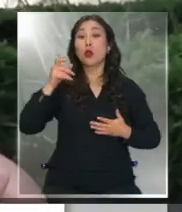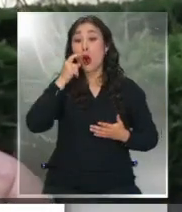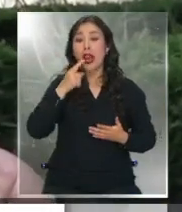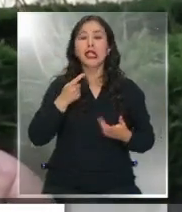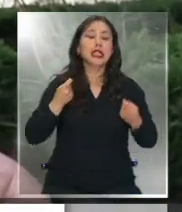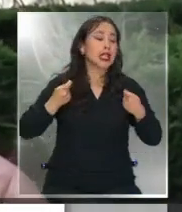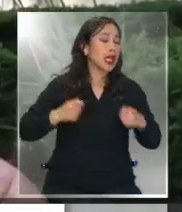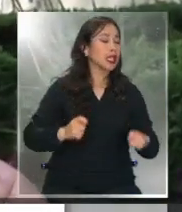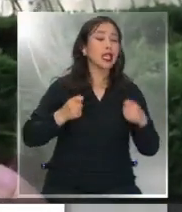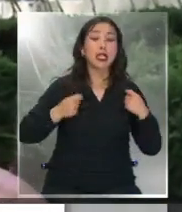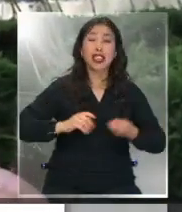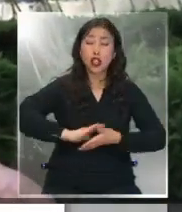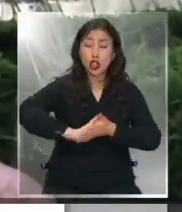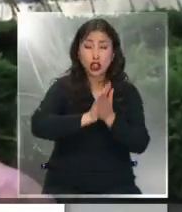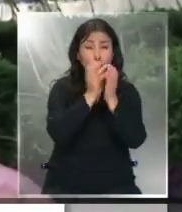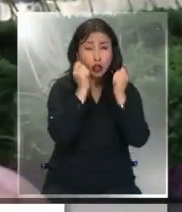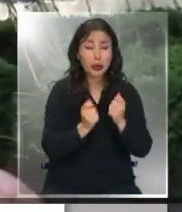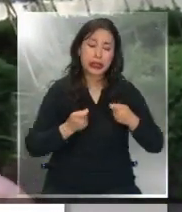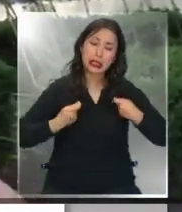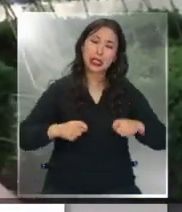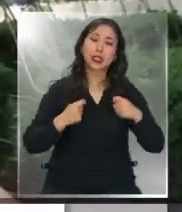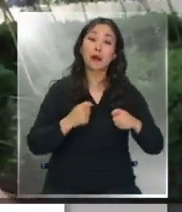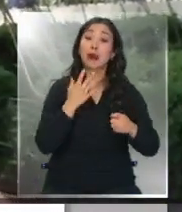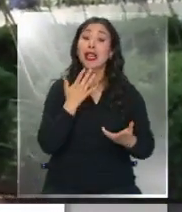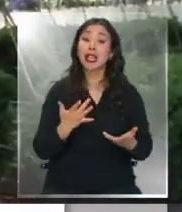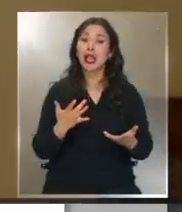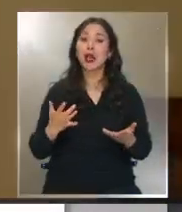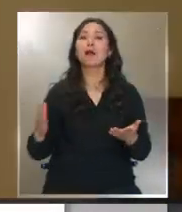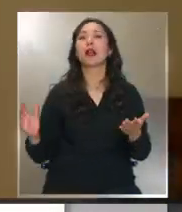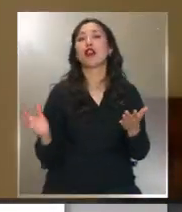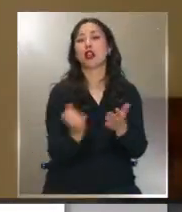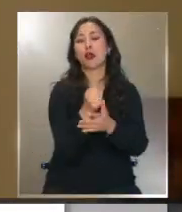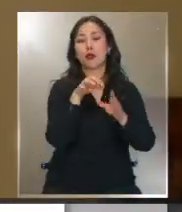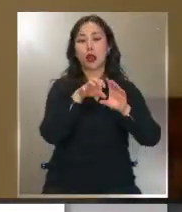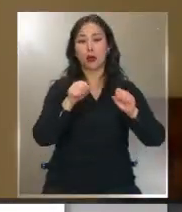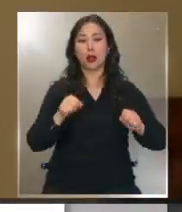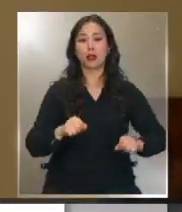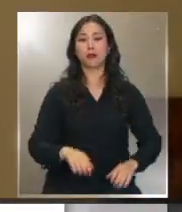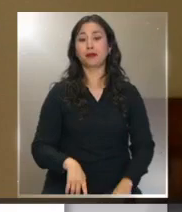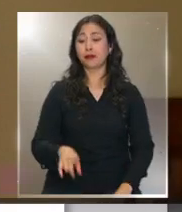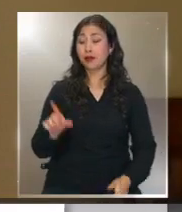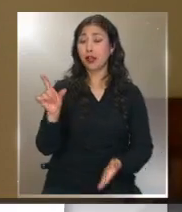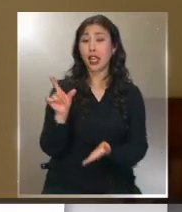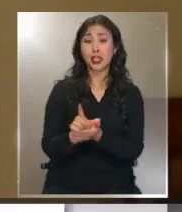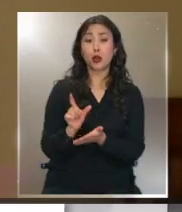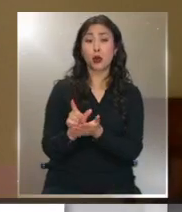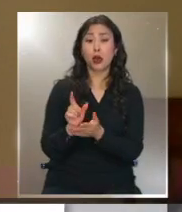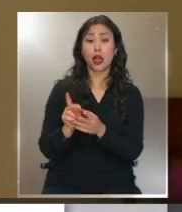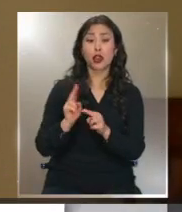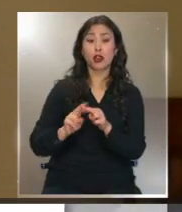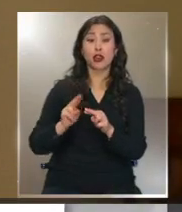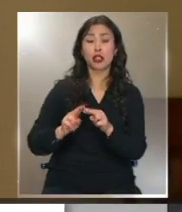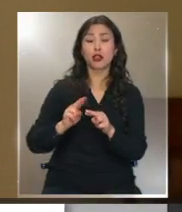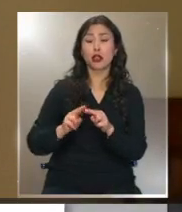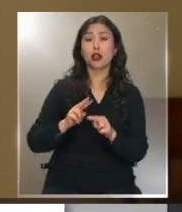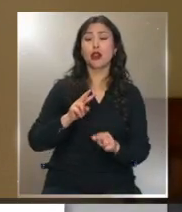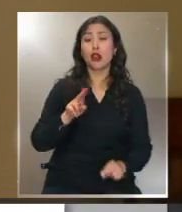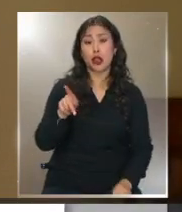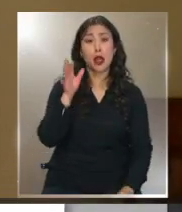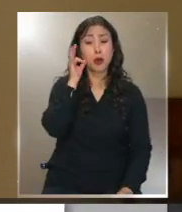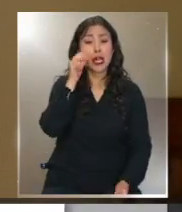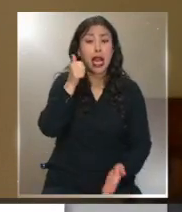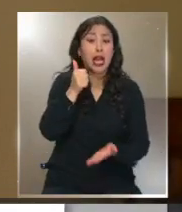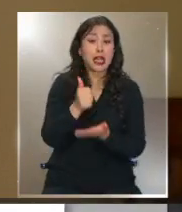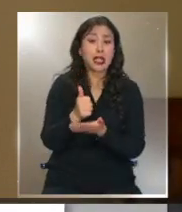todo, todo lo que tenga que hacer para llegar a un feliz acuerdo. El espacio lo hizo la señora Coti Reginato, pues